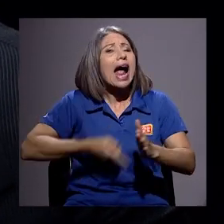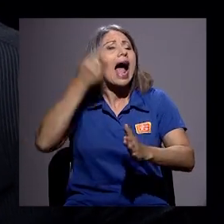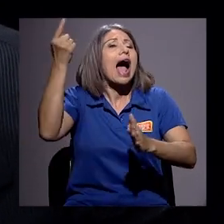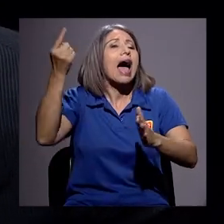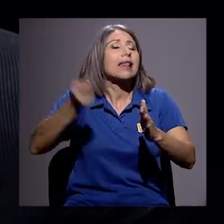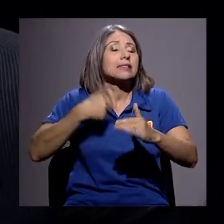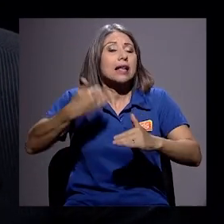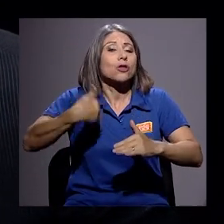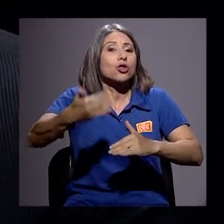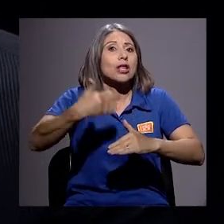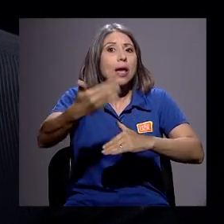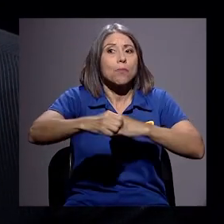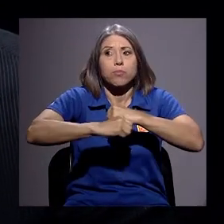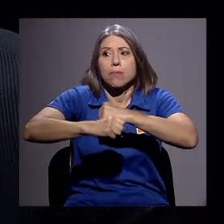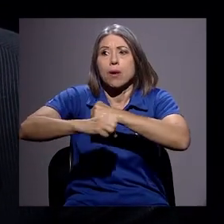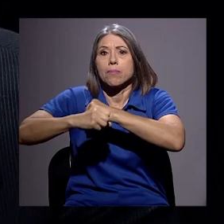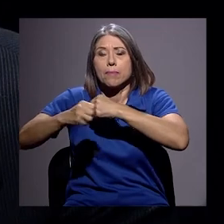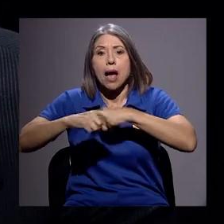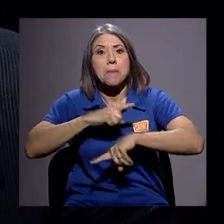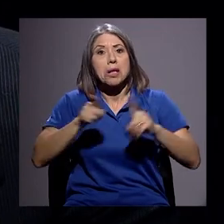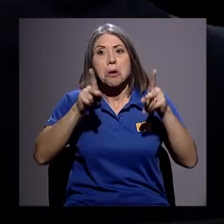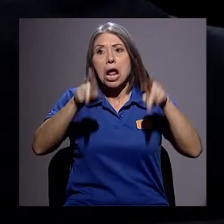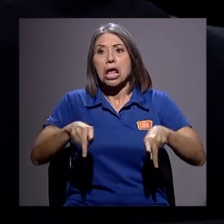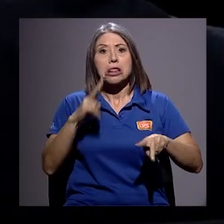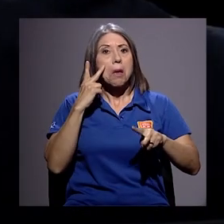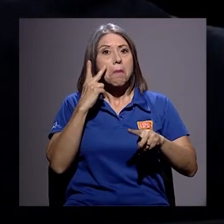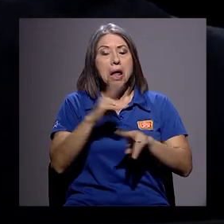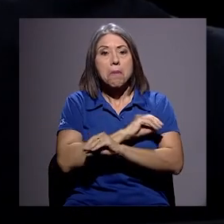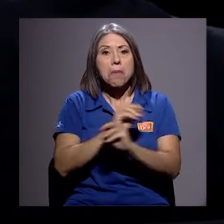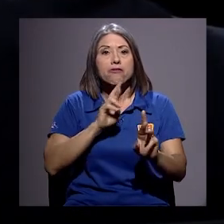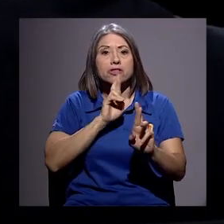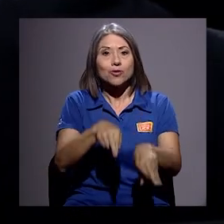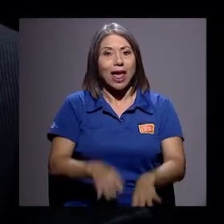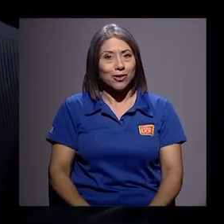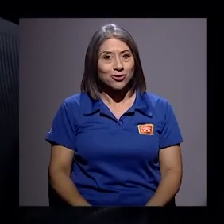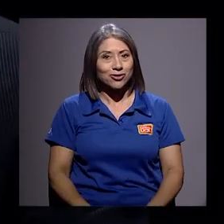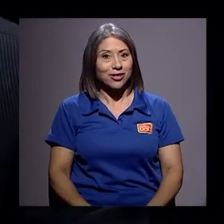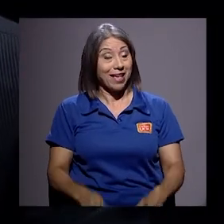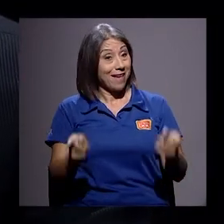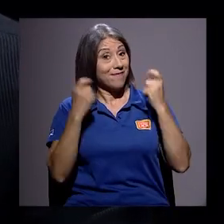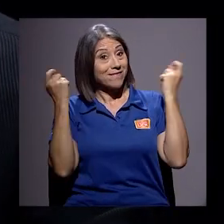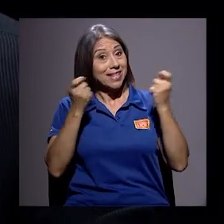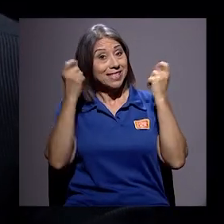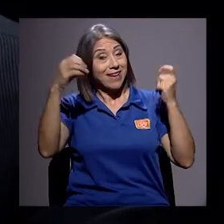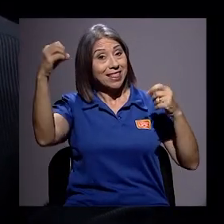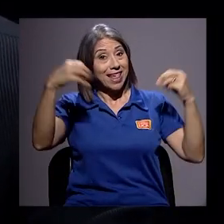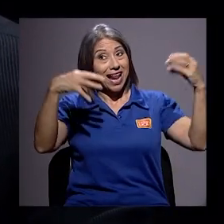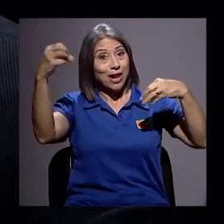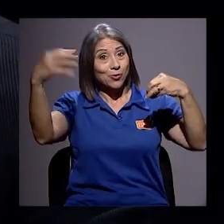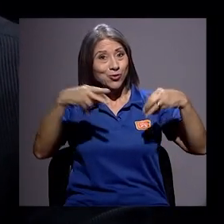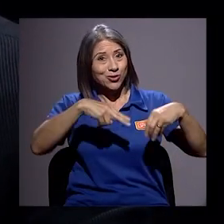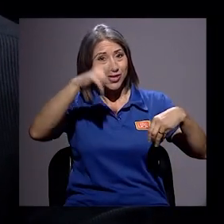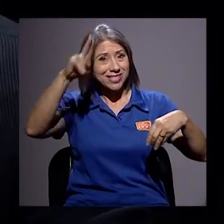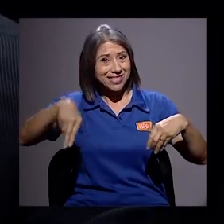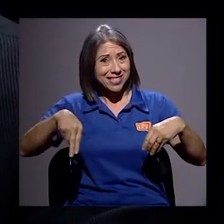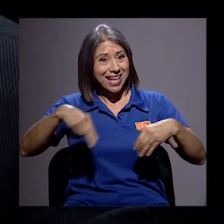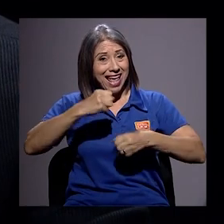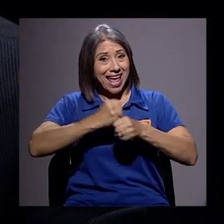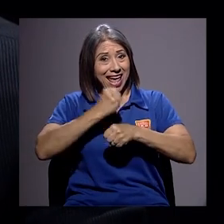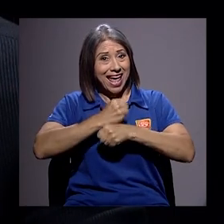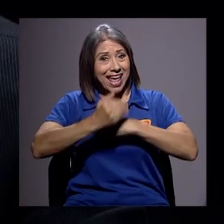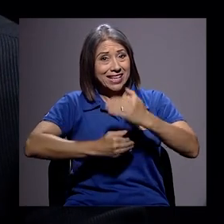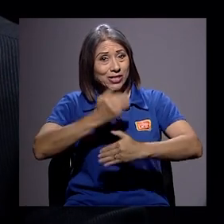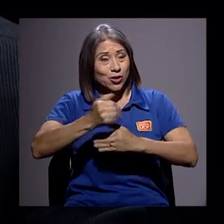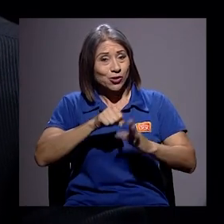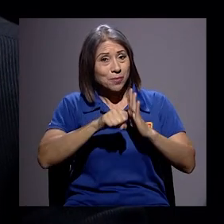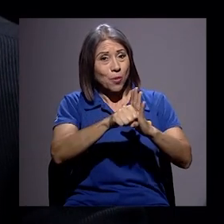y la gente no ve digamos nunca resultados festivos de la luz' gestión simbólica gestión simbólica pero hay mucha gestión simbólica ahora